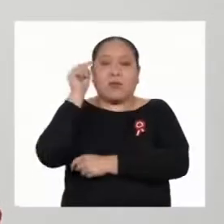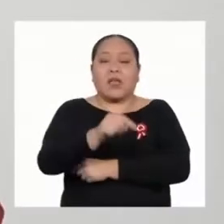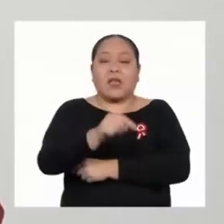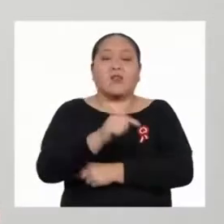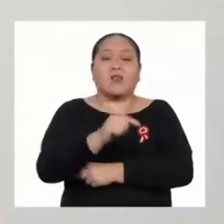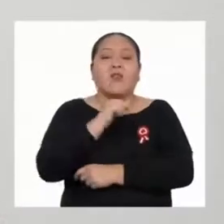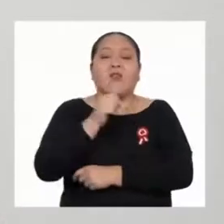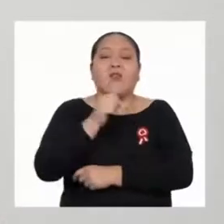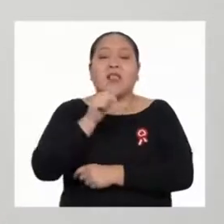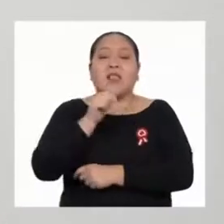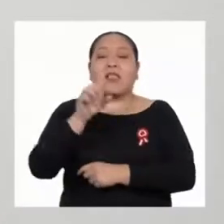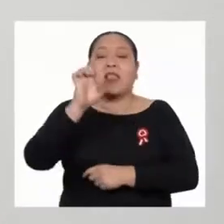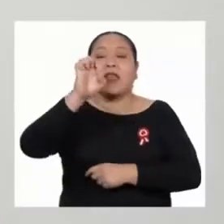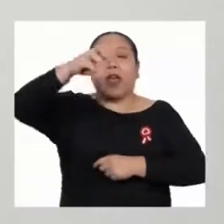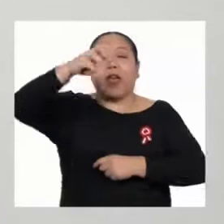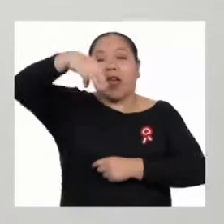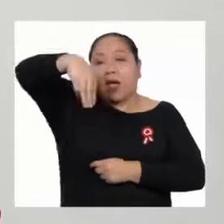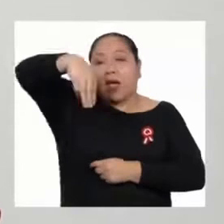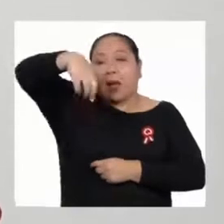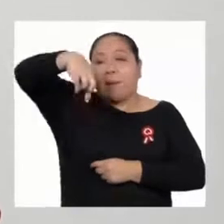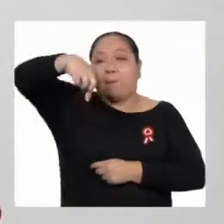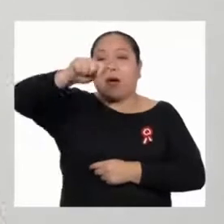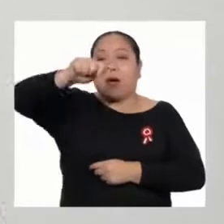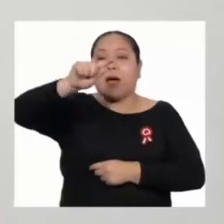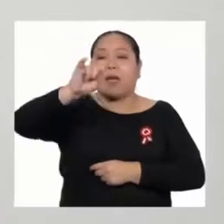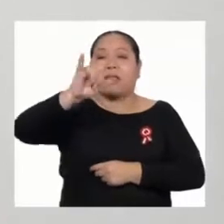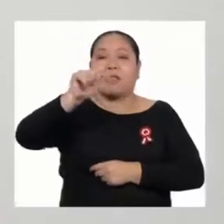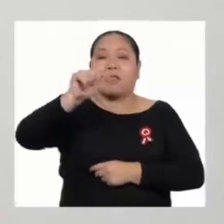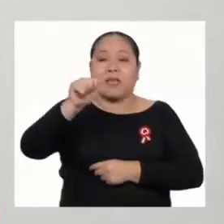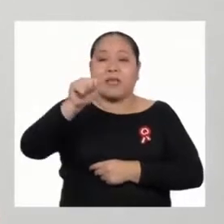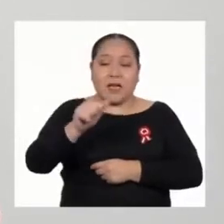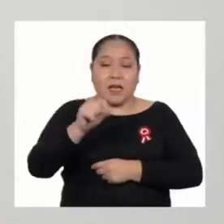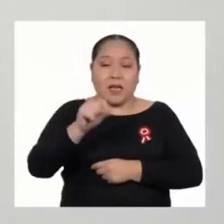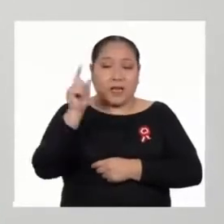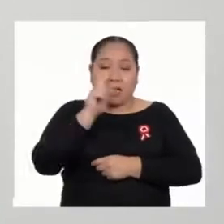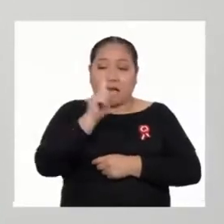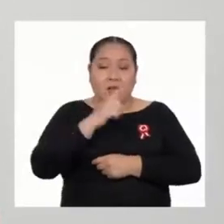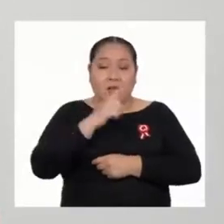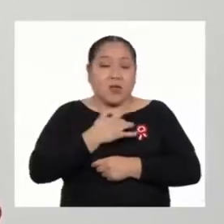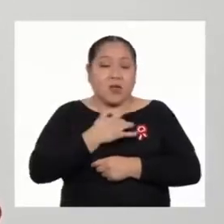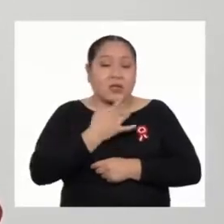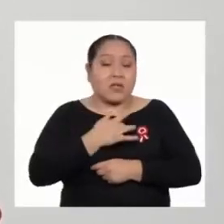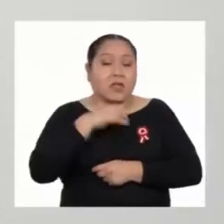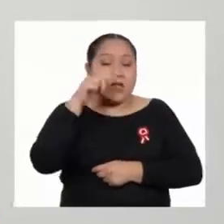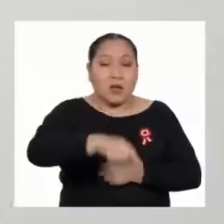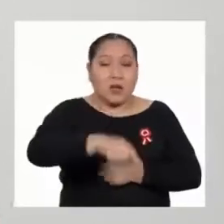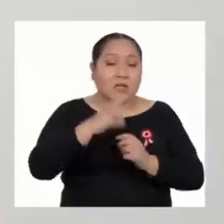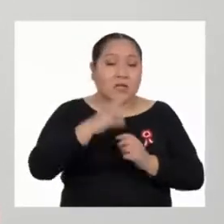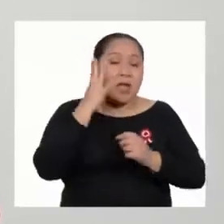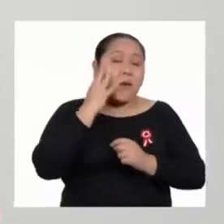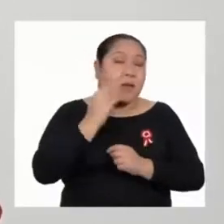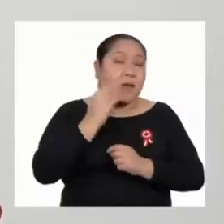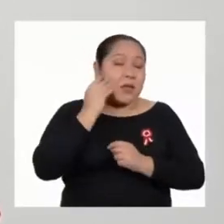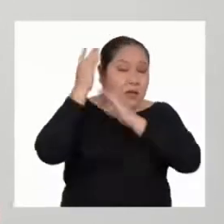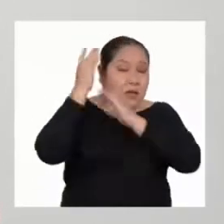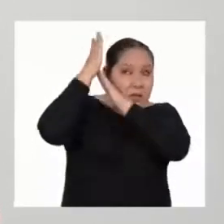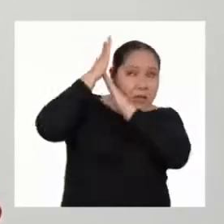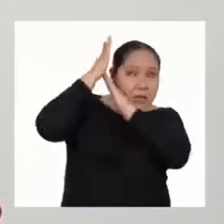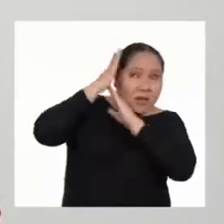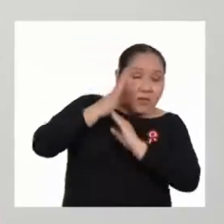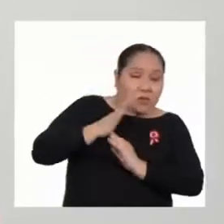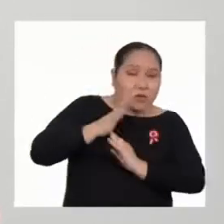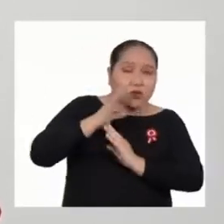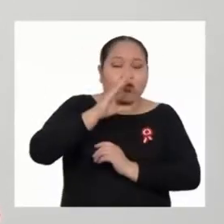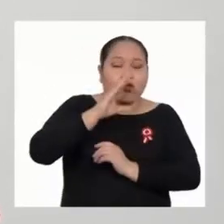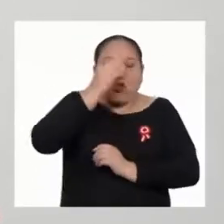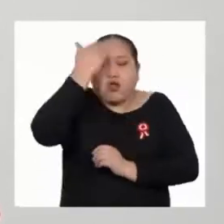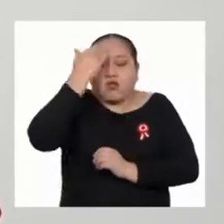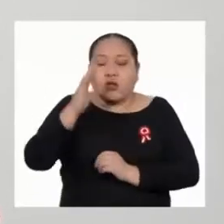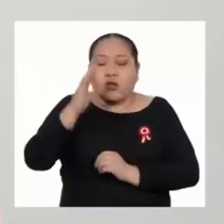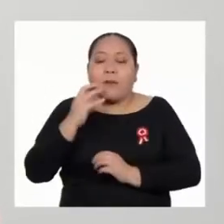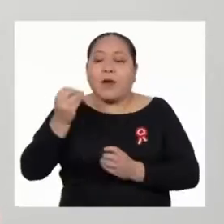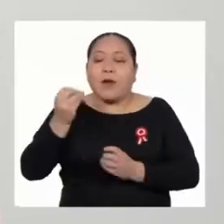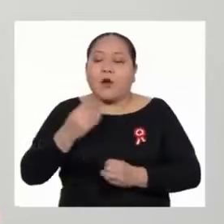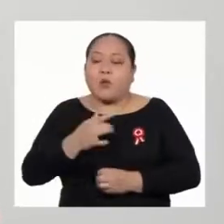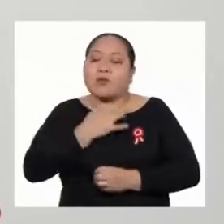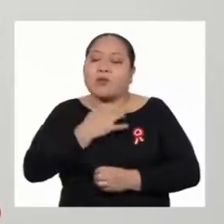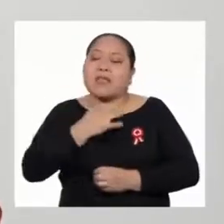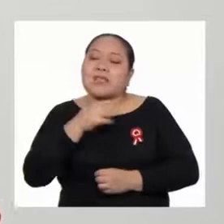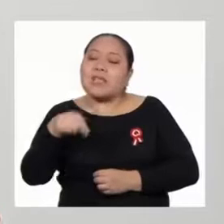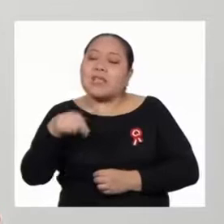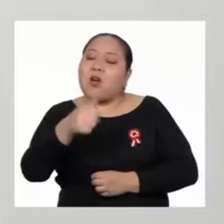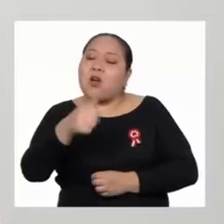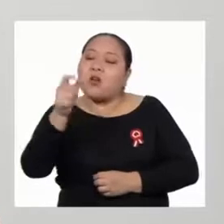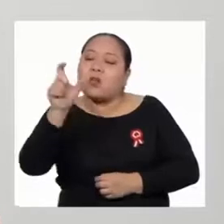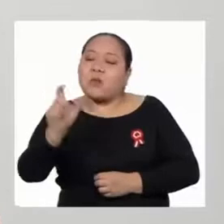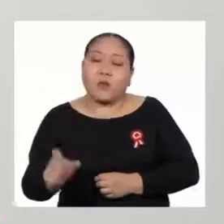de empatía, Rodrigo. Quienes no han vivido este tipo de experiencias y no tienen la capacidad de ponerse en lugar del